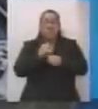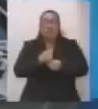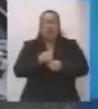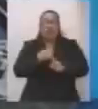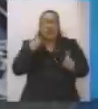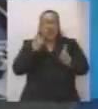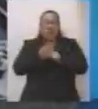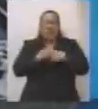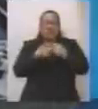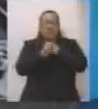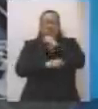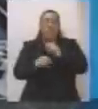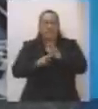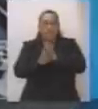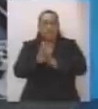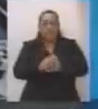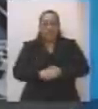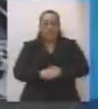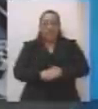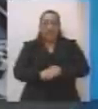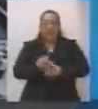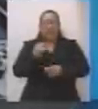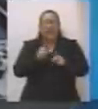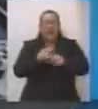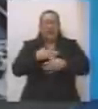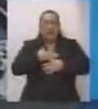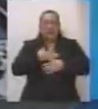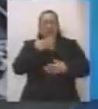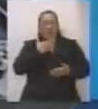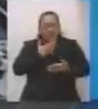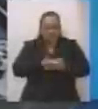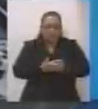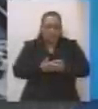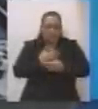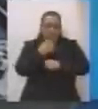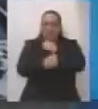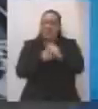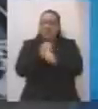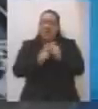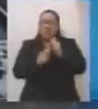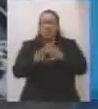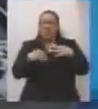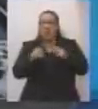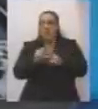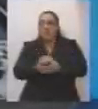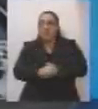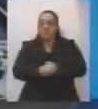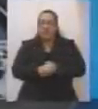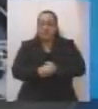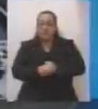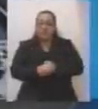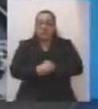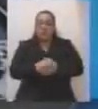y desafíos para los países emergentes. Asimismo, mi agradecimiento a nuestros panelistas también por